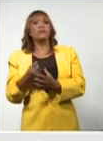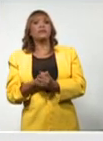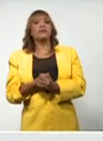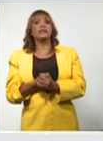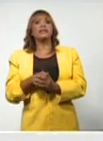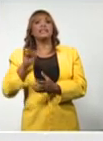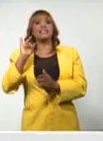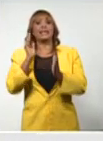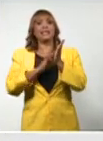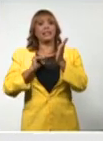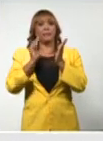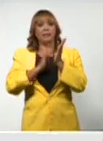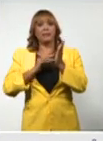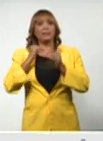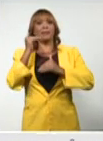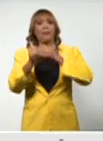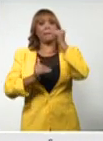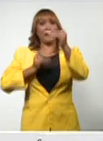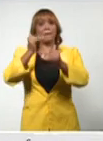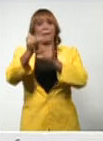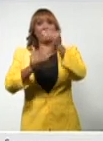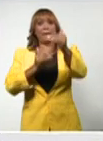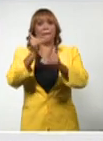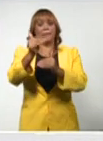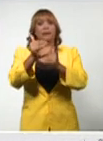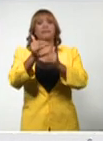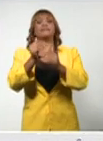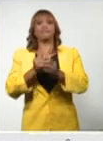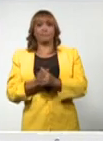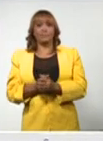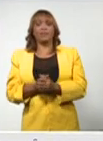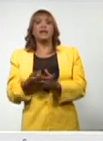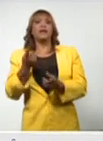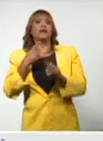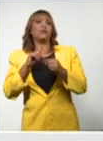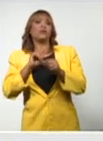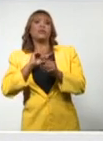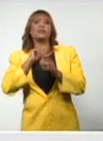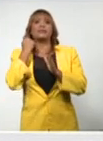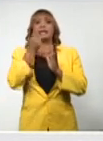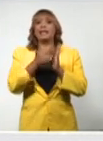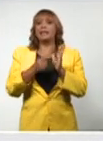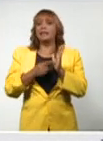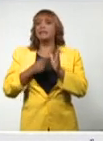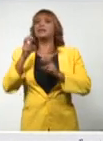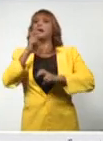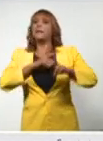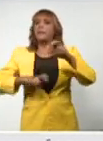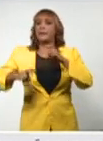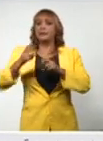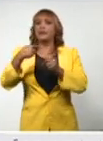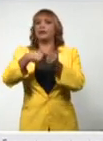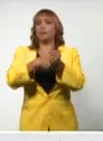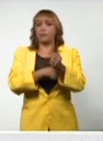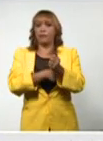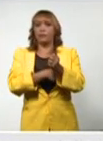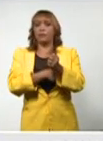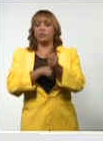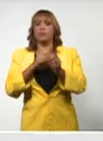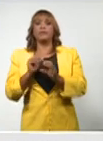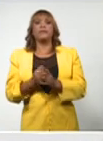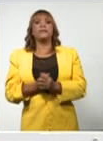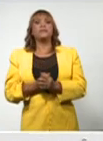7 meses de evolución, que todavía muchos de estos aspectos pues se investigan. Lo que sí está claro, y cada